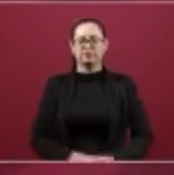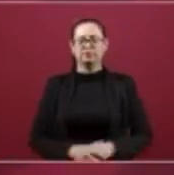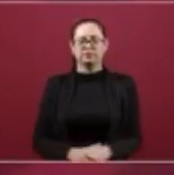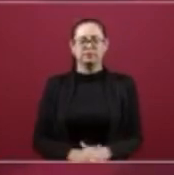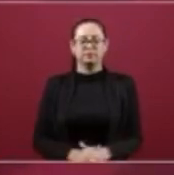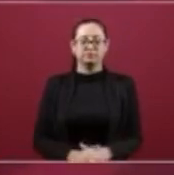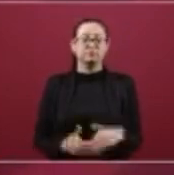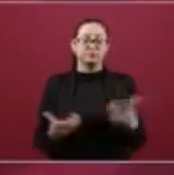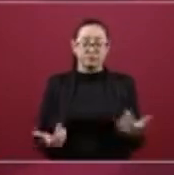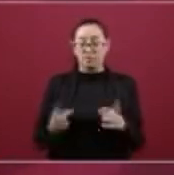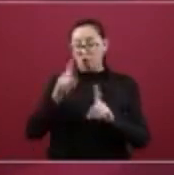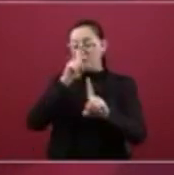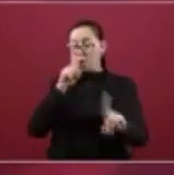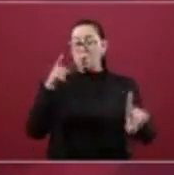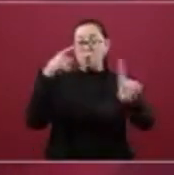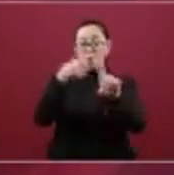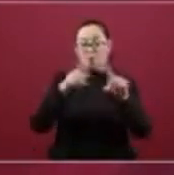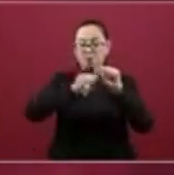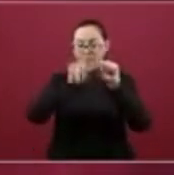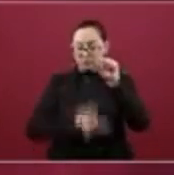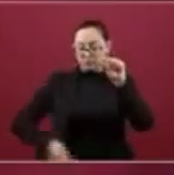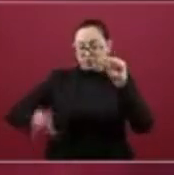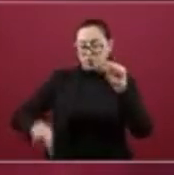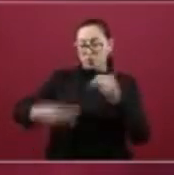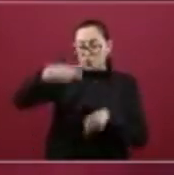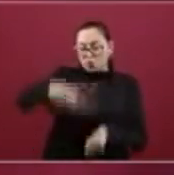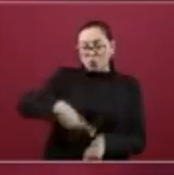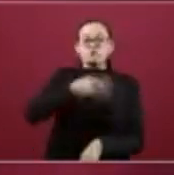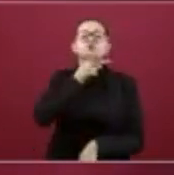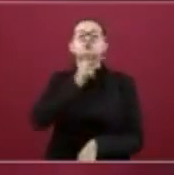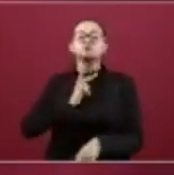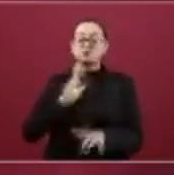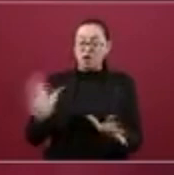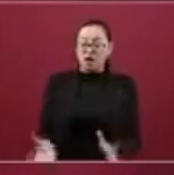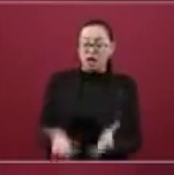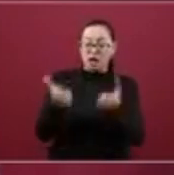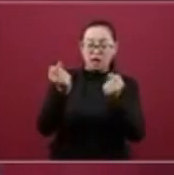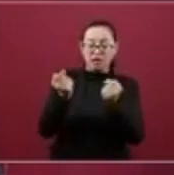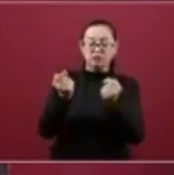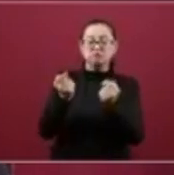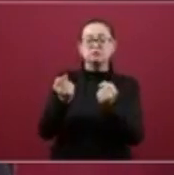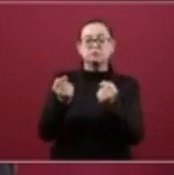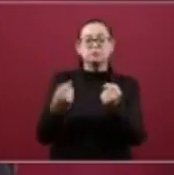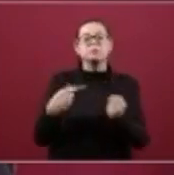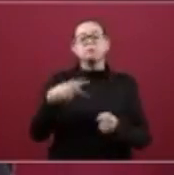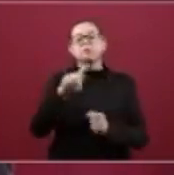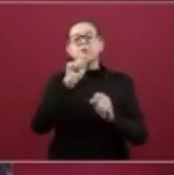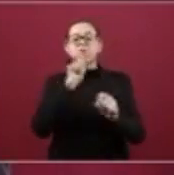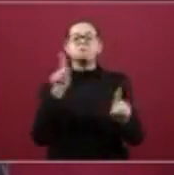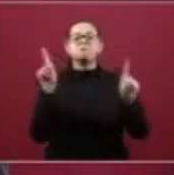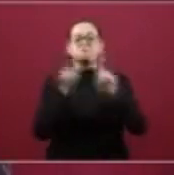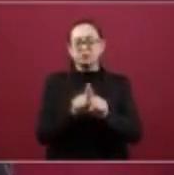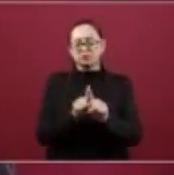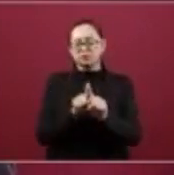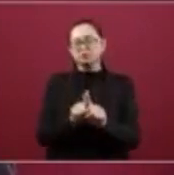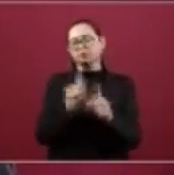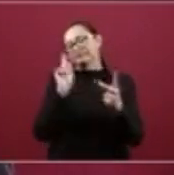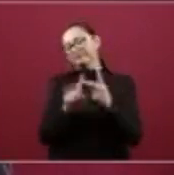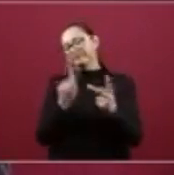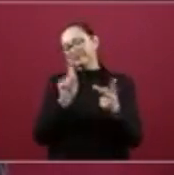rescatar la industria petrolera nacional, vamos a respetar los contratos